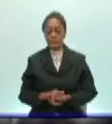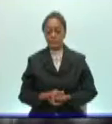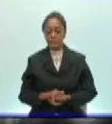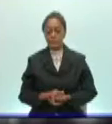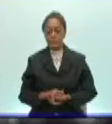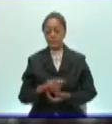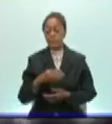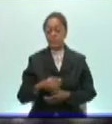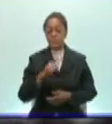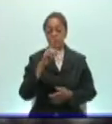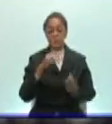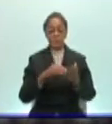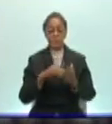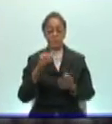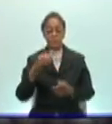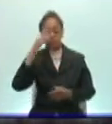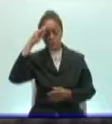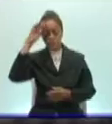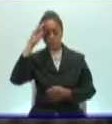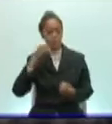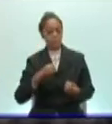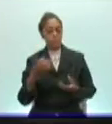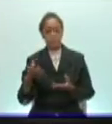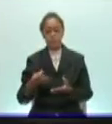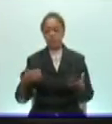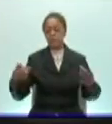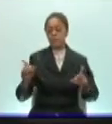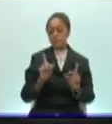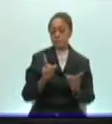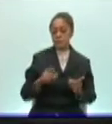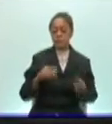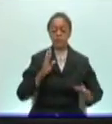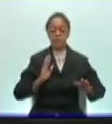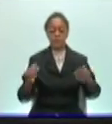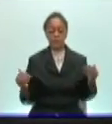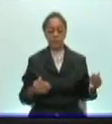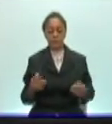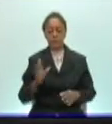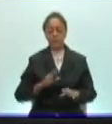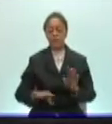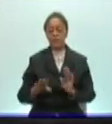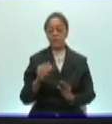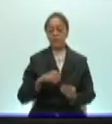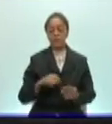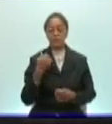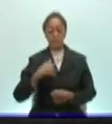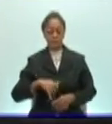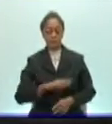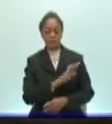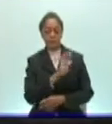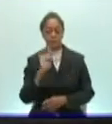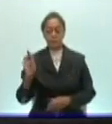Medio millón de cubanos, espontáneamente, se reúnen para defender esta idea y a la naciente revolución.